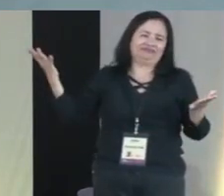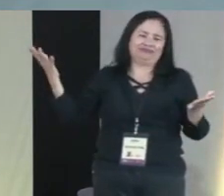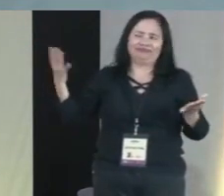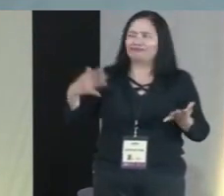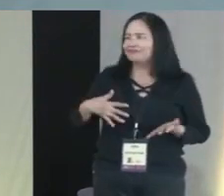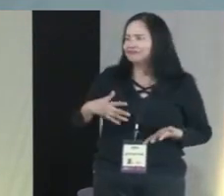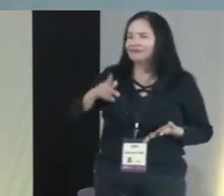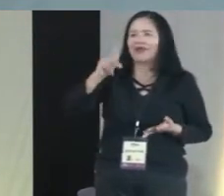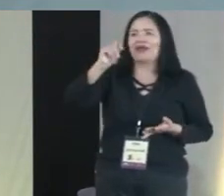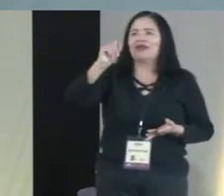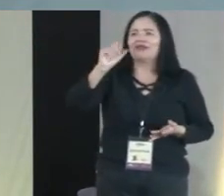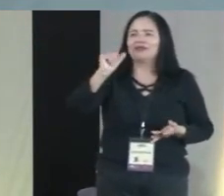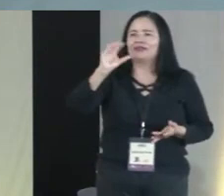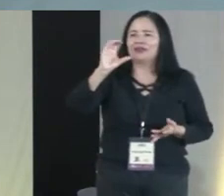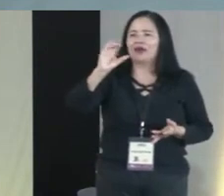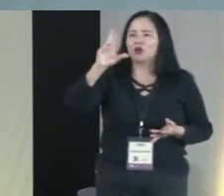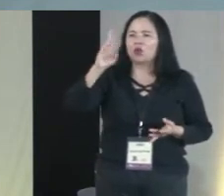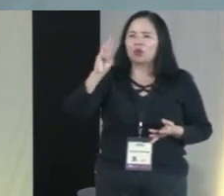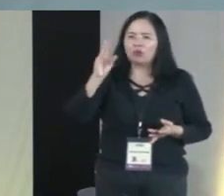Tacubaya,